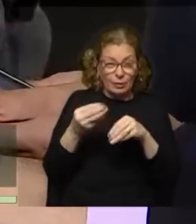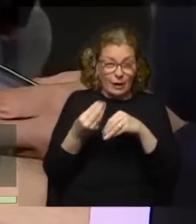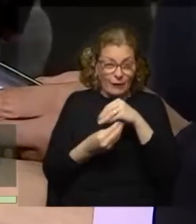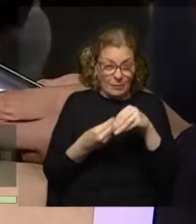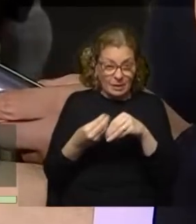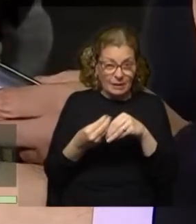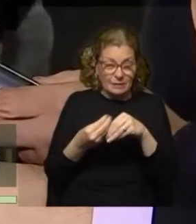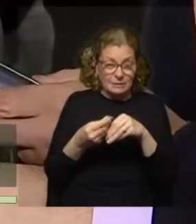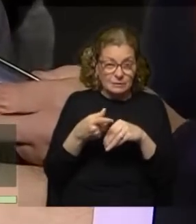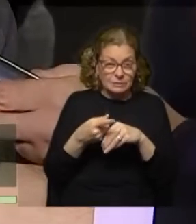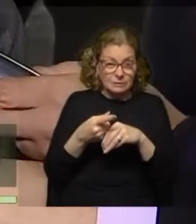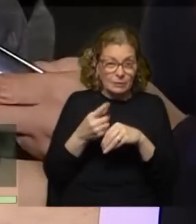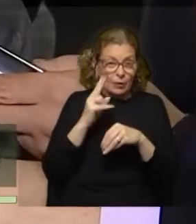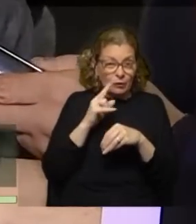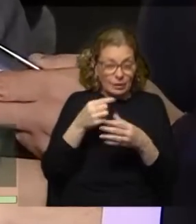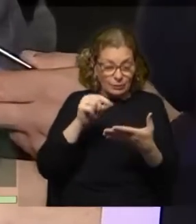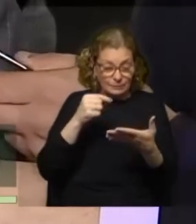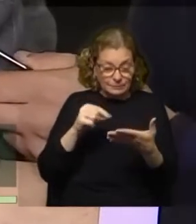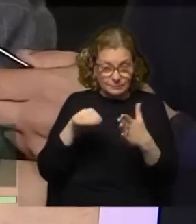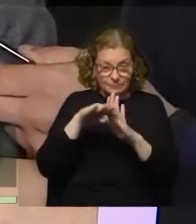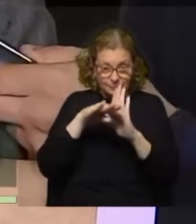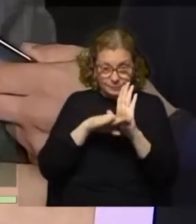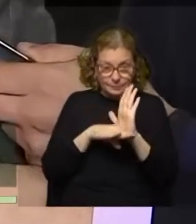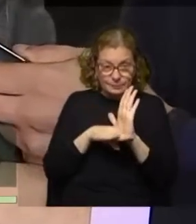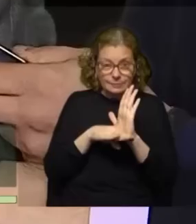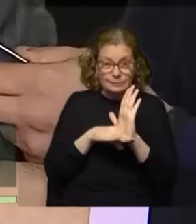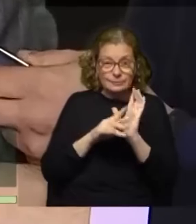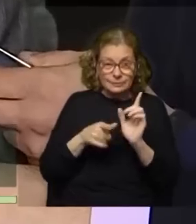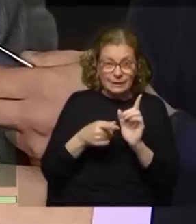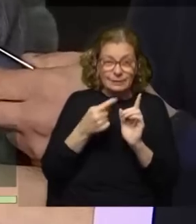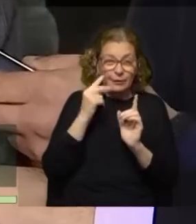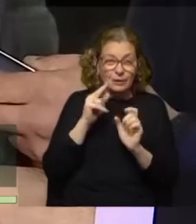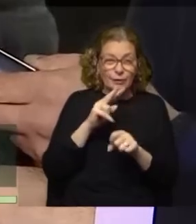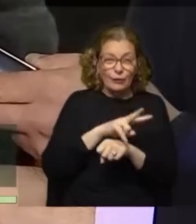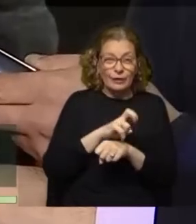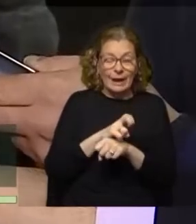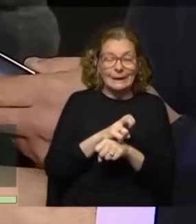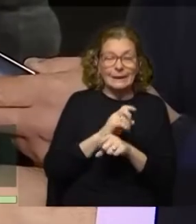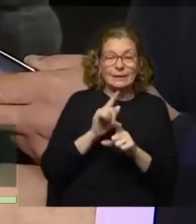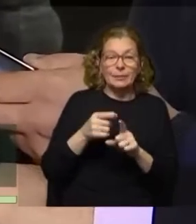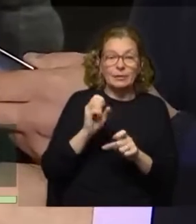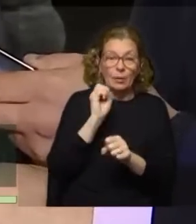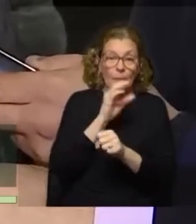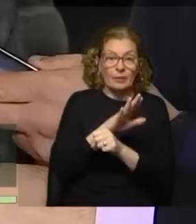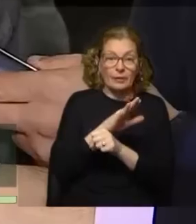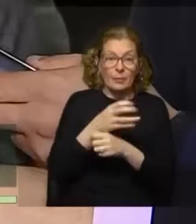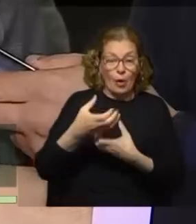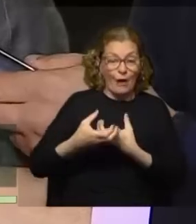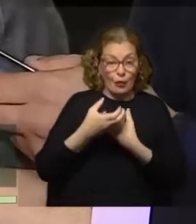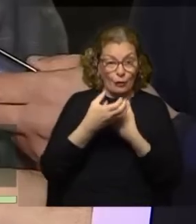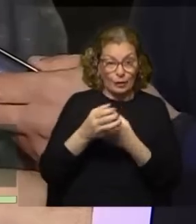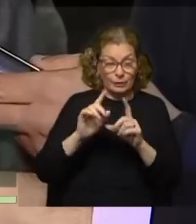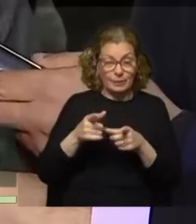ahora vamos a estar el listado que como también estaba fiscalía y se lo pasamos a bomberos